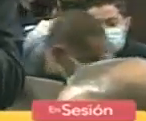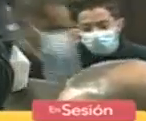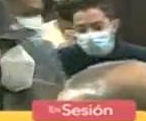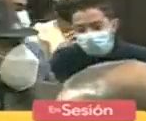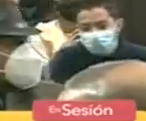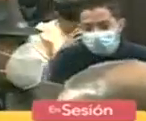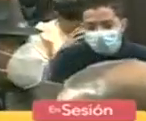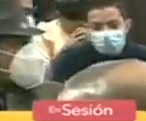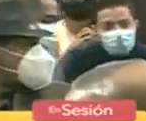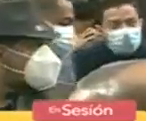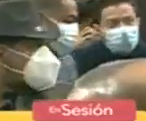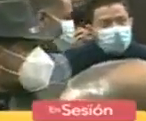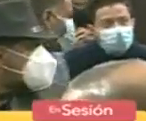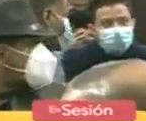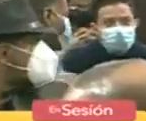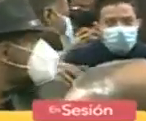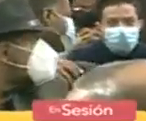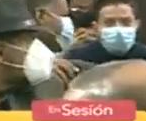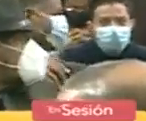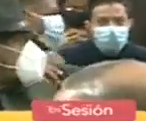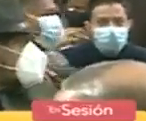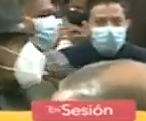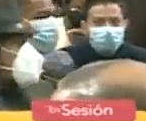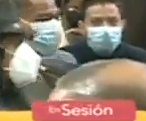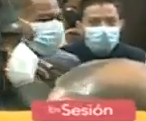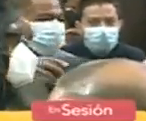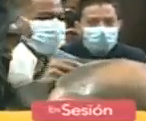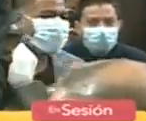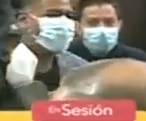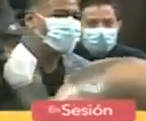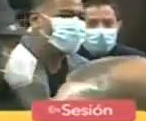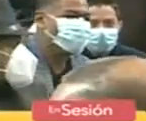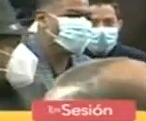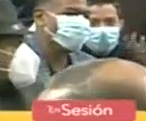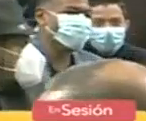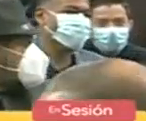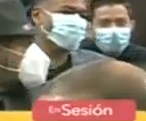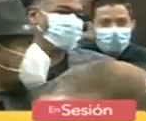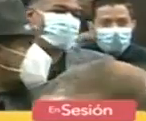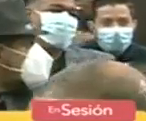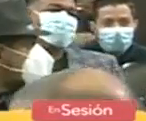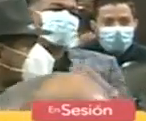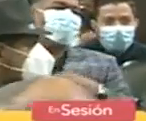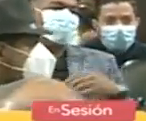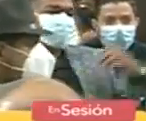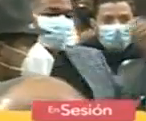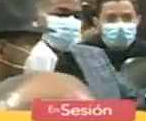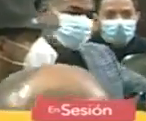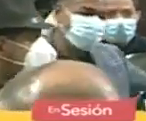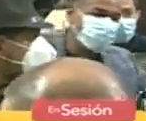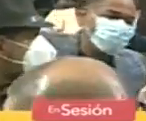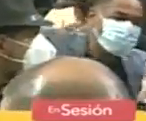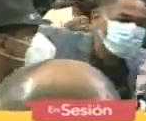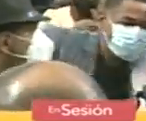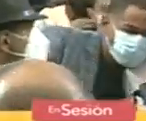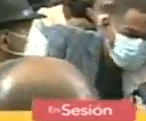Buenas tardes, ciudadano presidente Jorge Rodríguez, junta directiva,